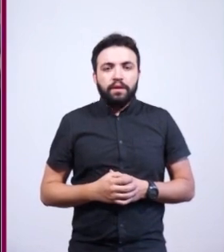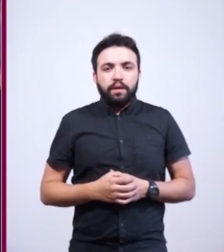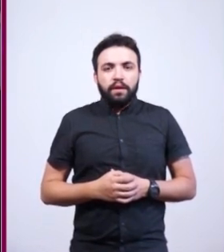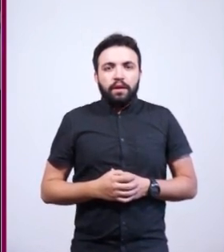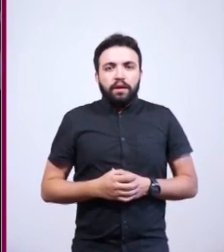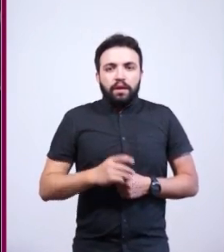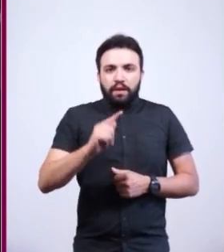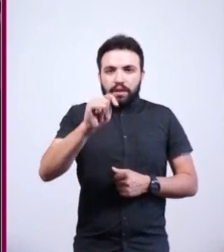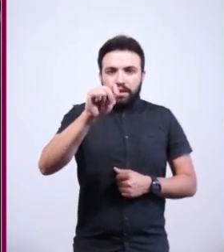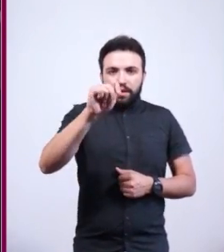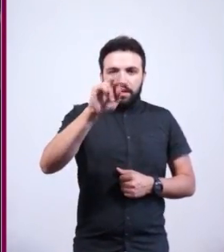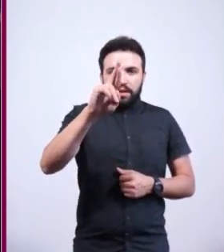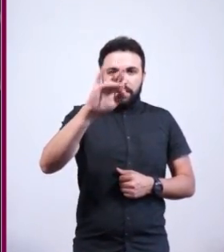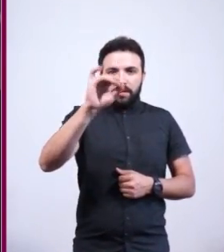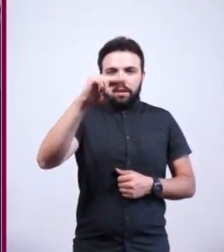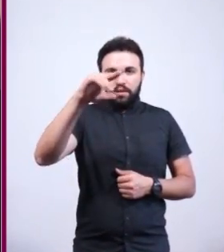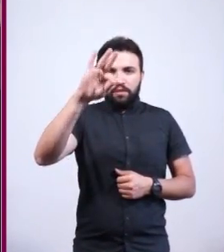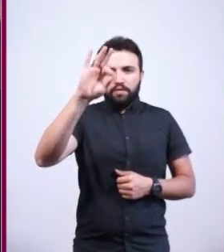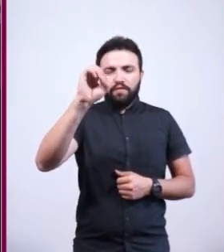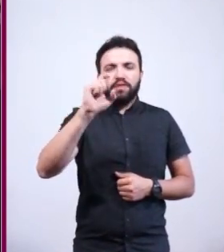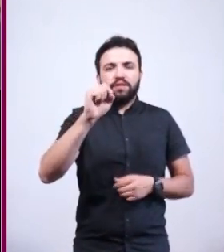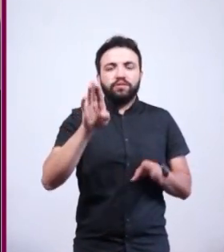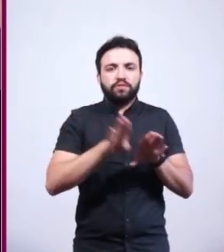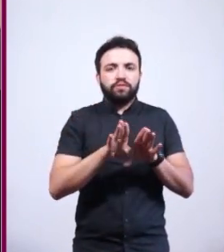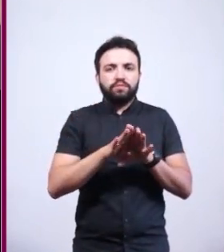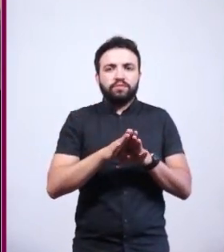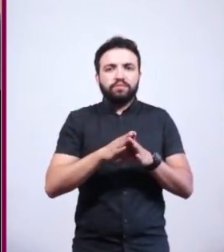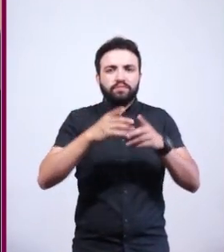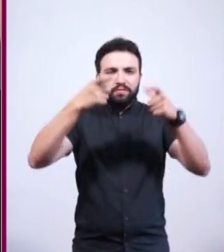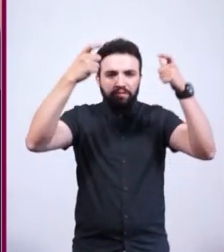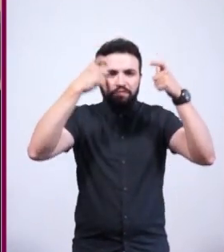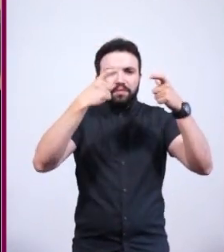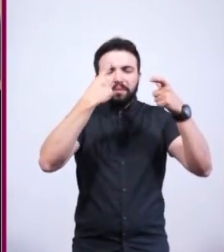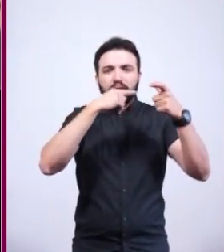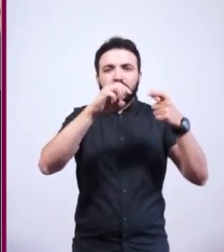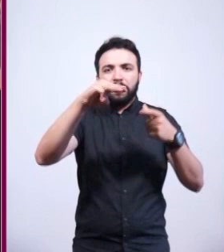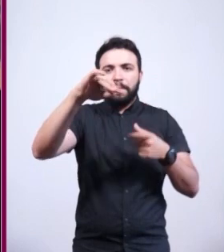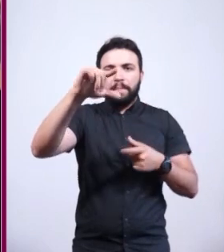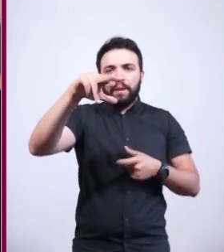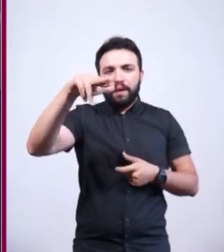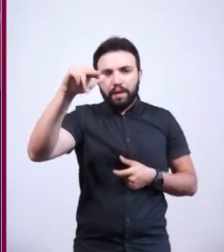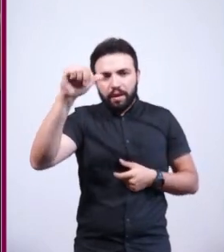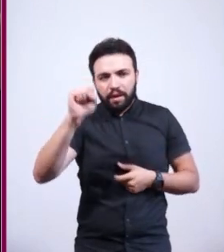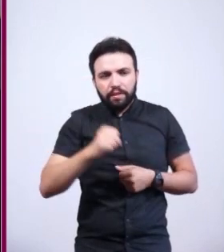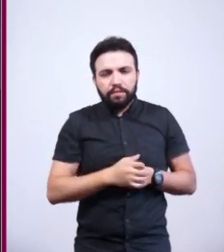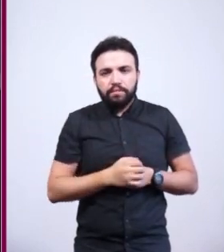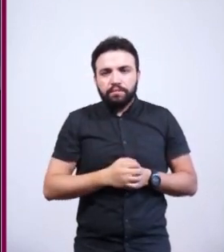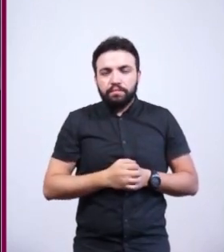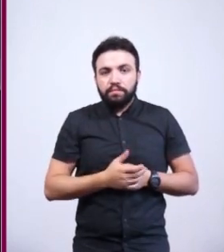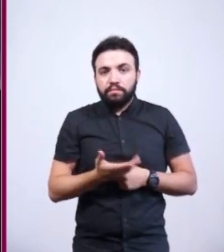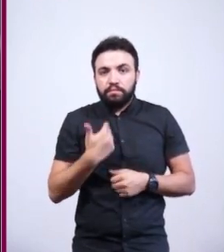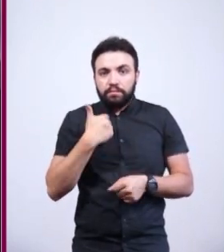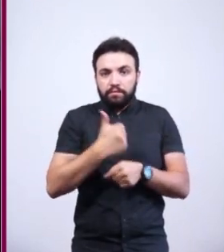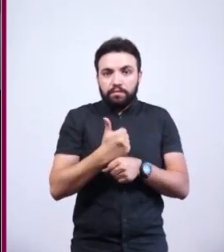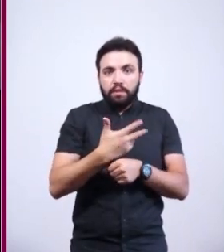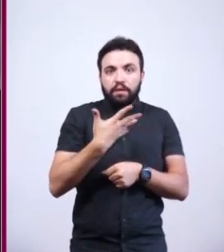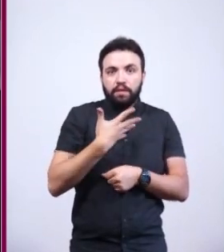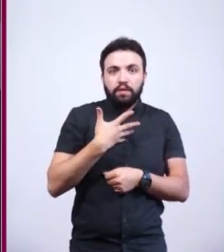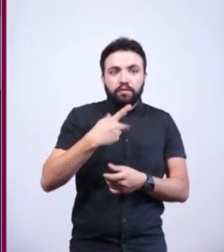El triunfo era el emporio por las minas. Mi abuelo tenía una tienda, todo lo que es el museo.